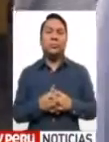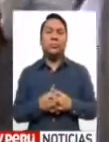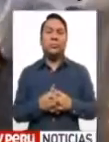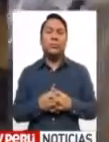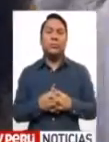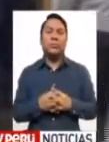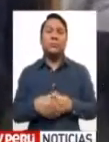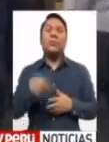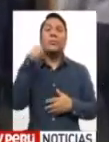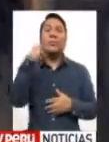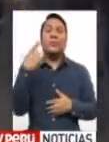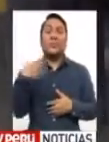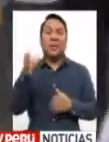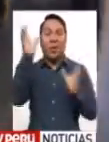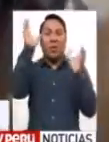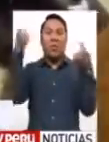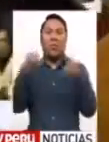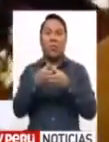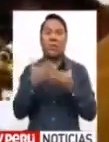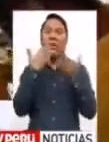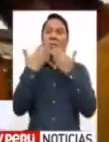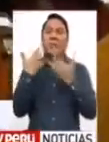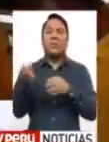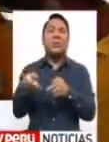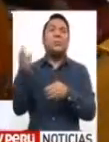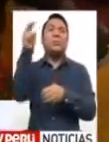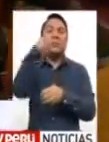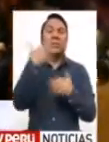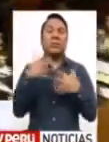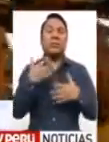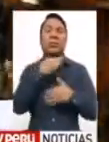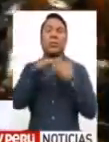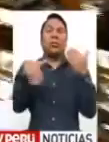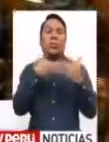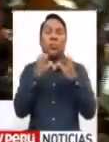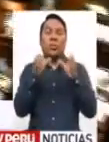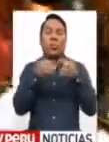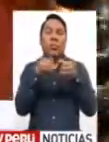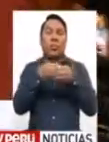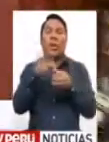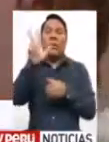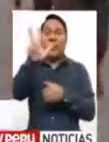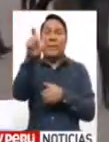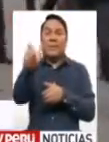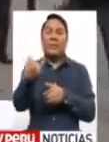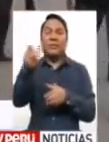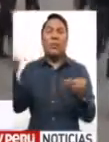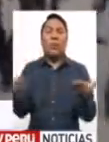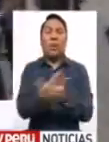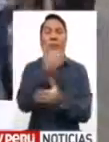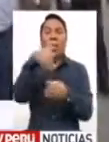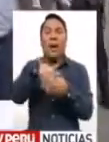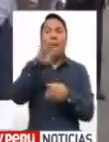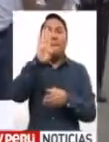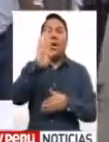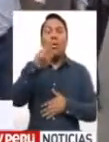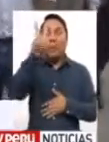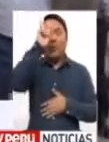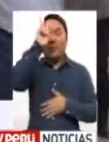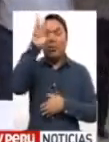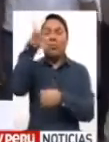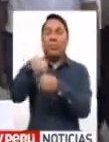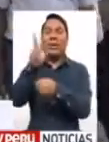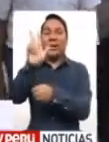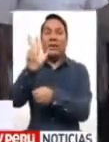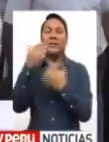saludo que el congreso de la república haya designado con prontitud a los tres miembros del directorio del banco central de reserva el presidente de la república pedro pablo